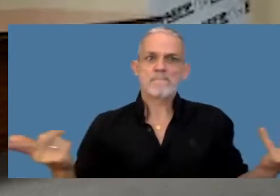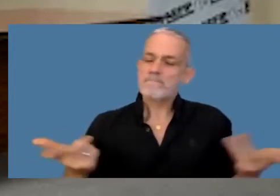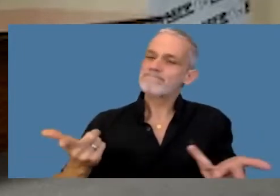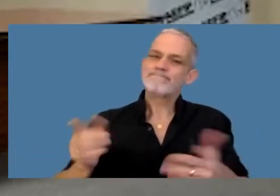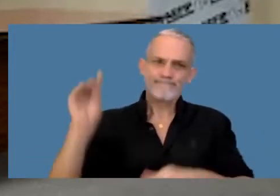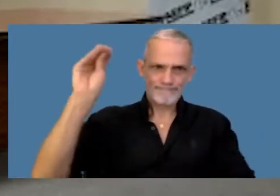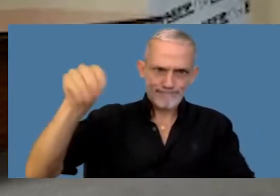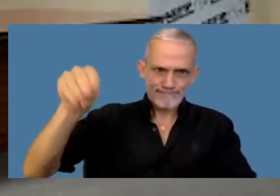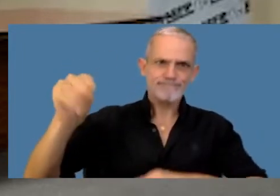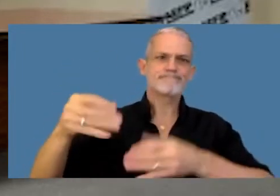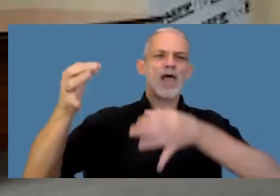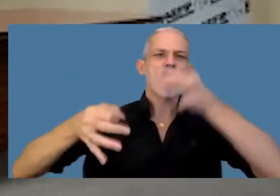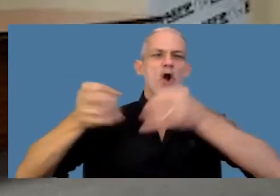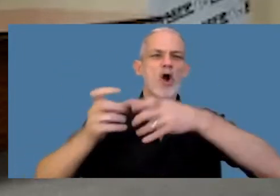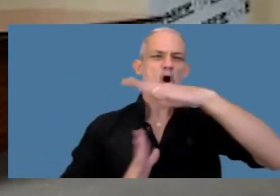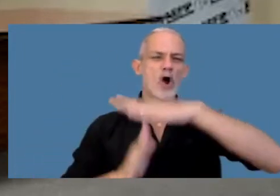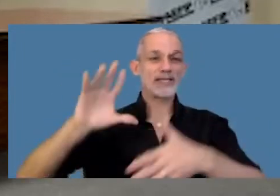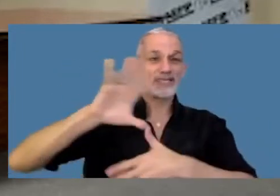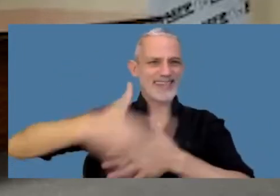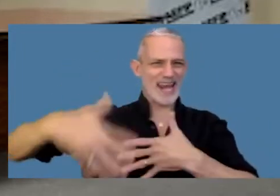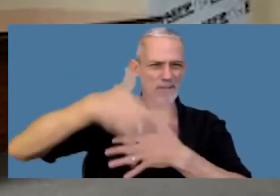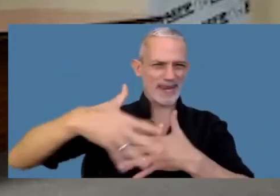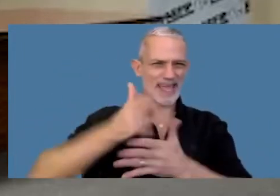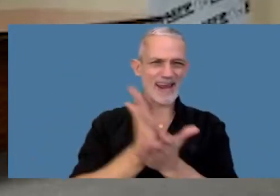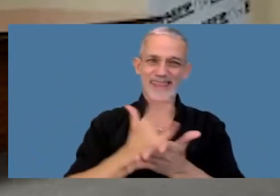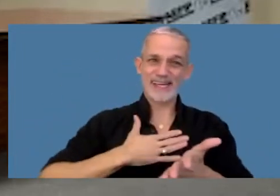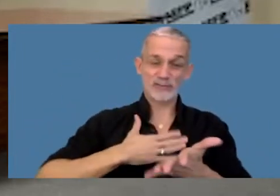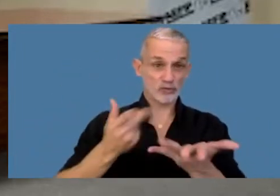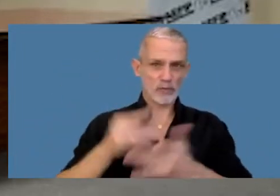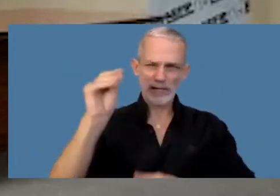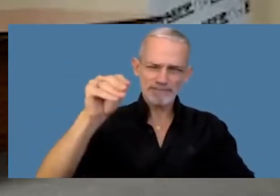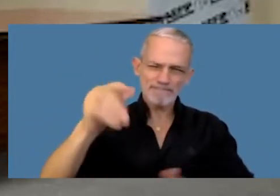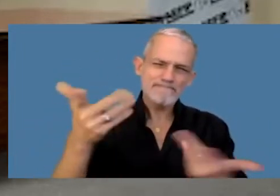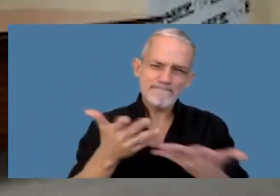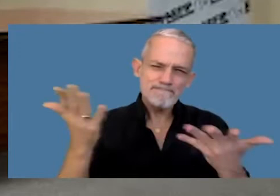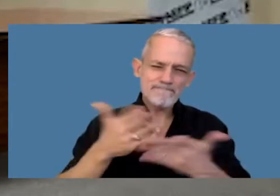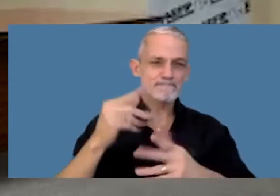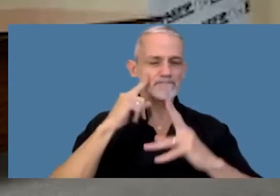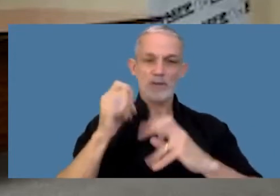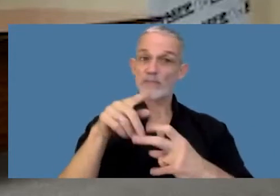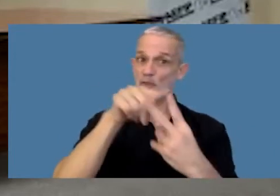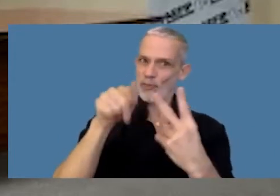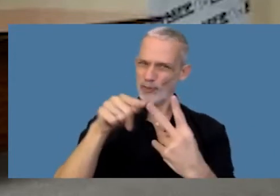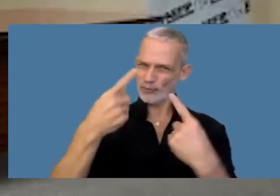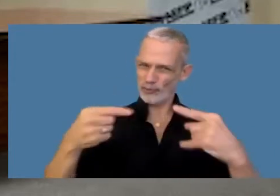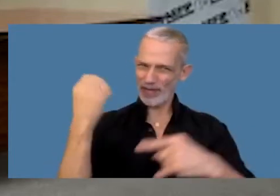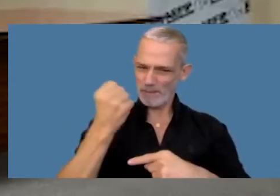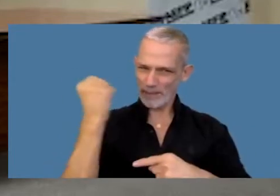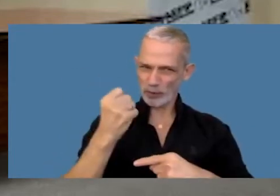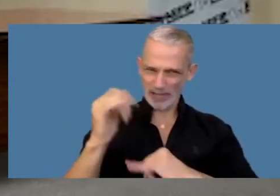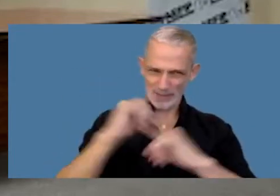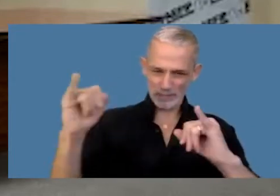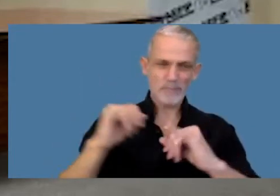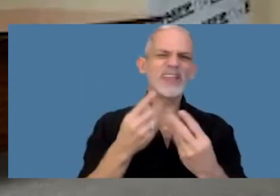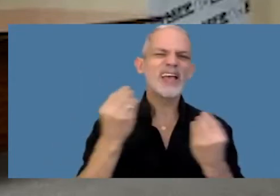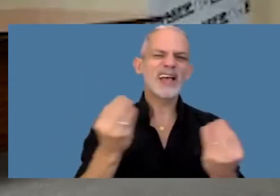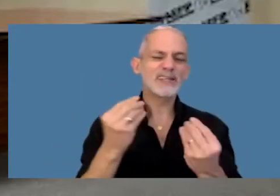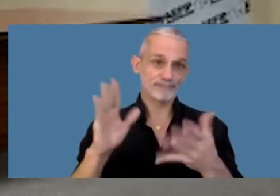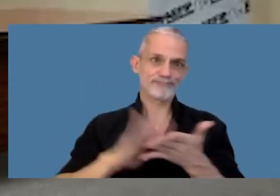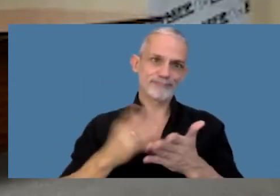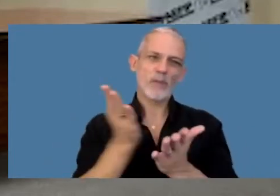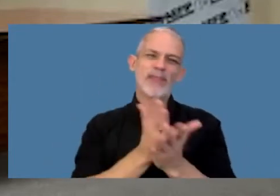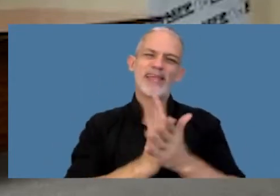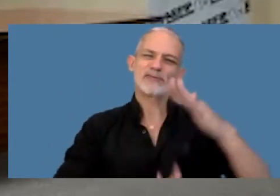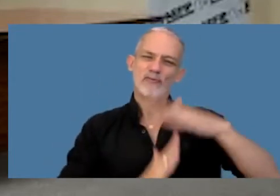Interamericana de Derechos Humanos. En esa instancia se dicen dos cosas importantes que tienen que ver con los derechos